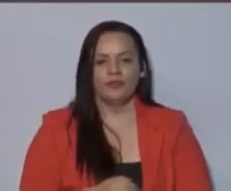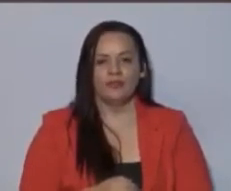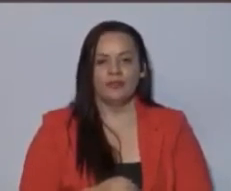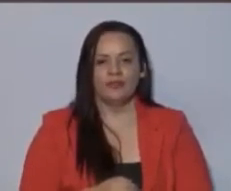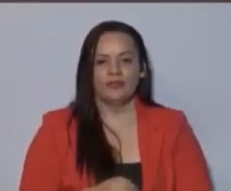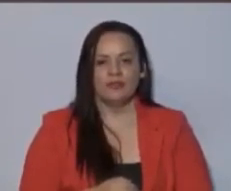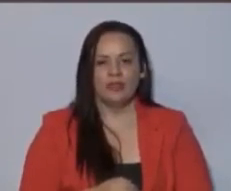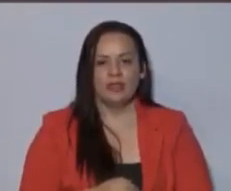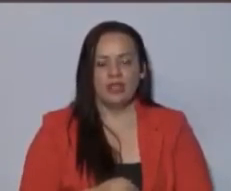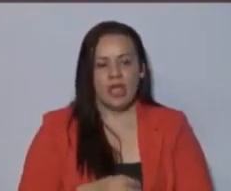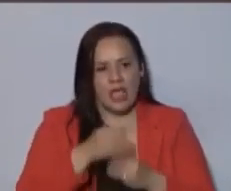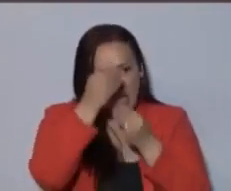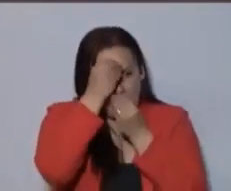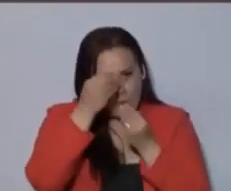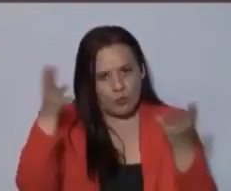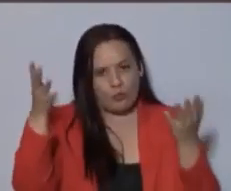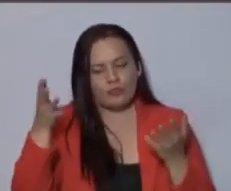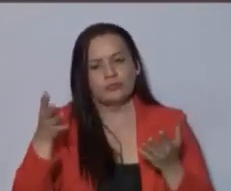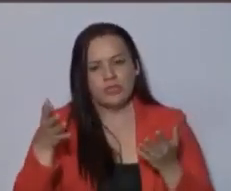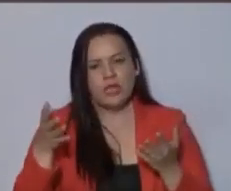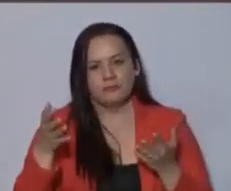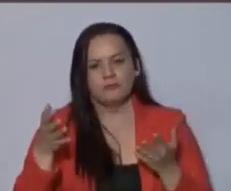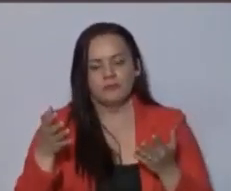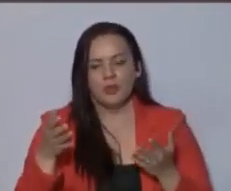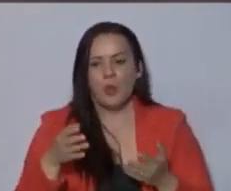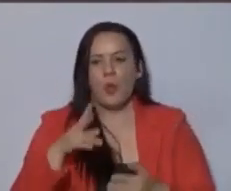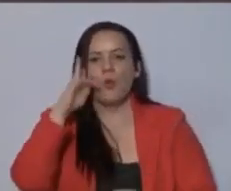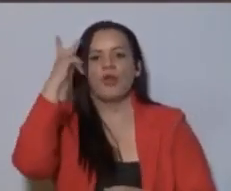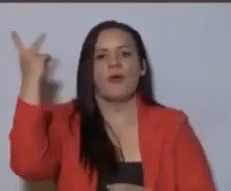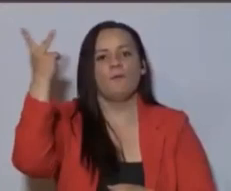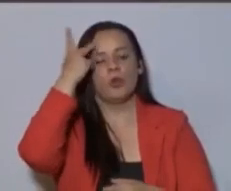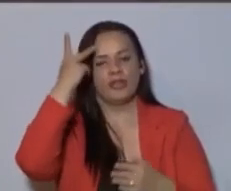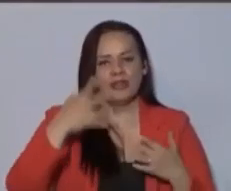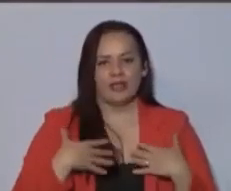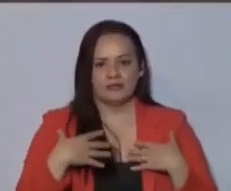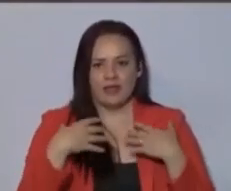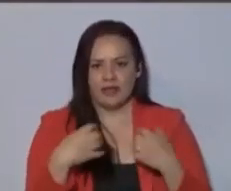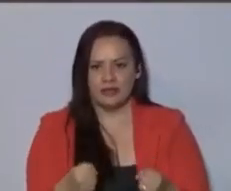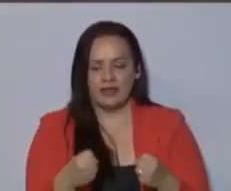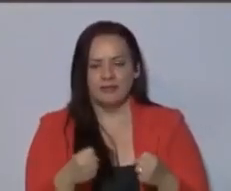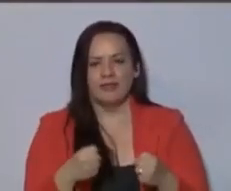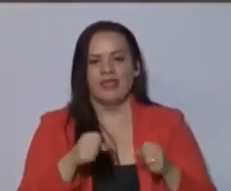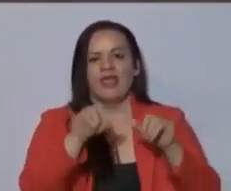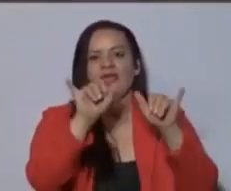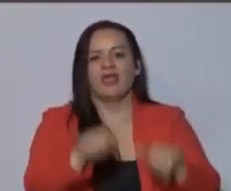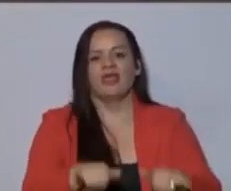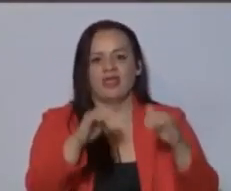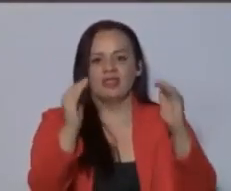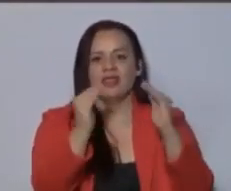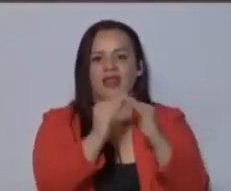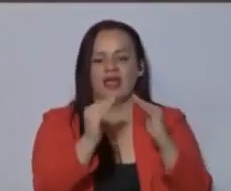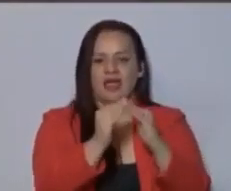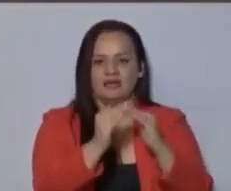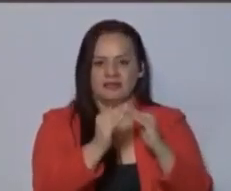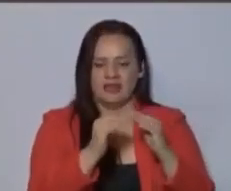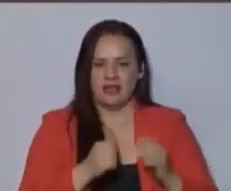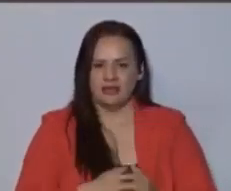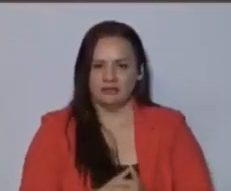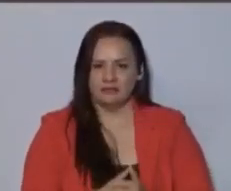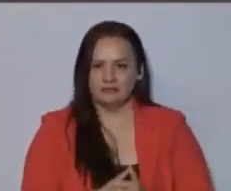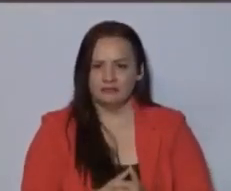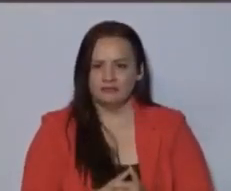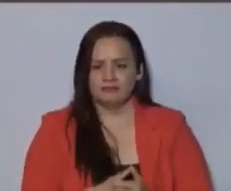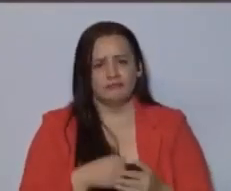anuncia oportunamente una política sanitaria de quédate en la casa.